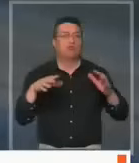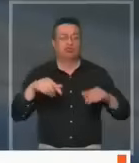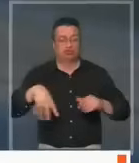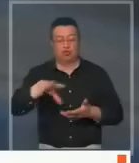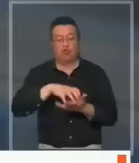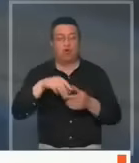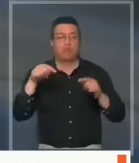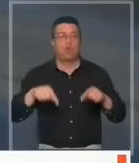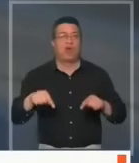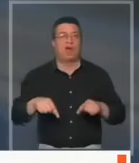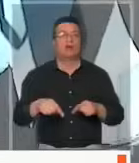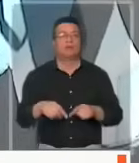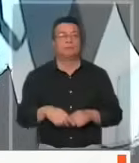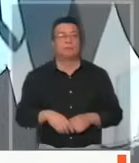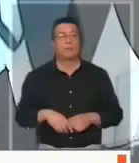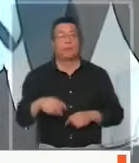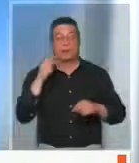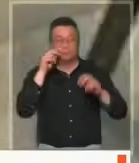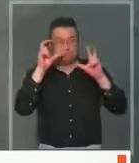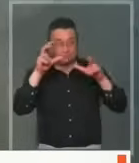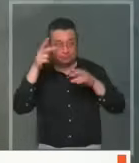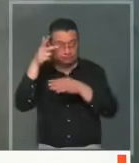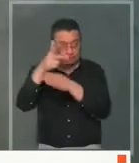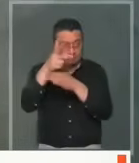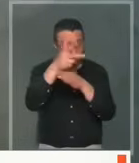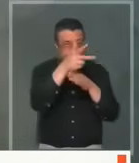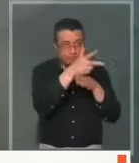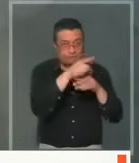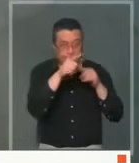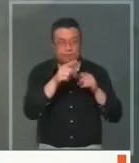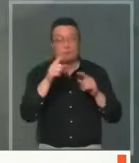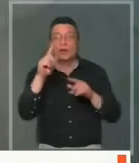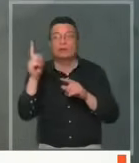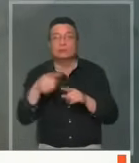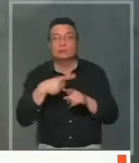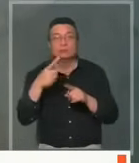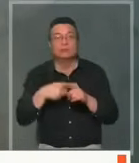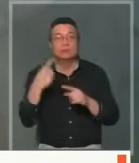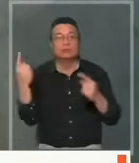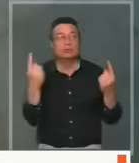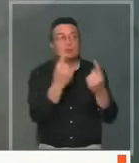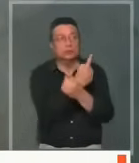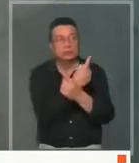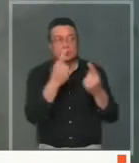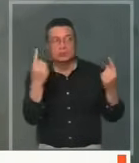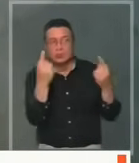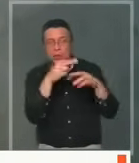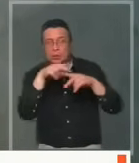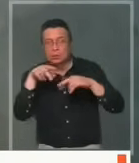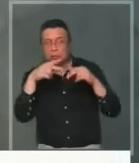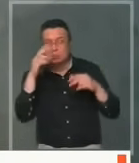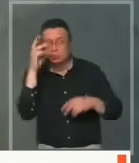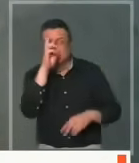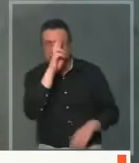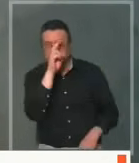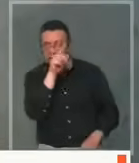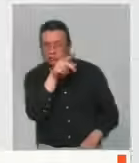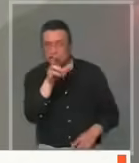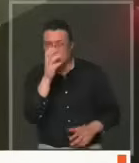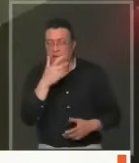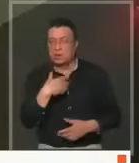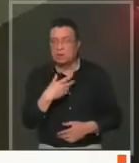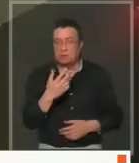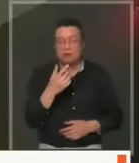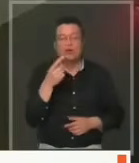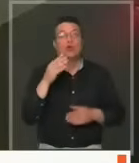comuna. Pasa pendiente de las cámaras de seguridad y el constante paseo de extraños con malas intenciones.